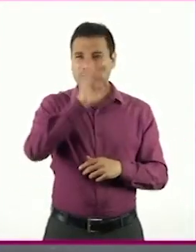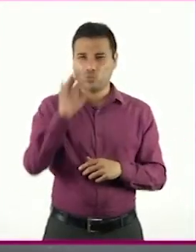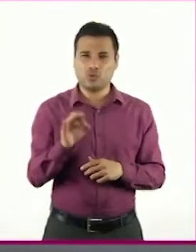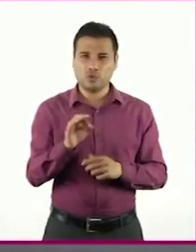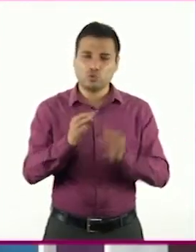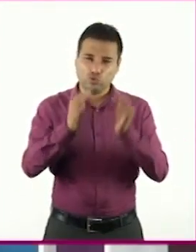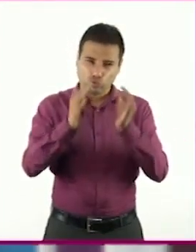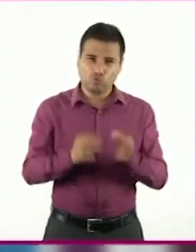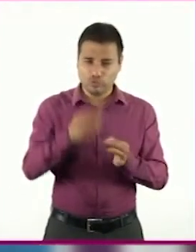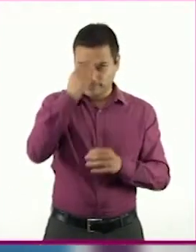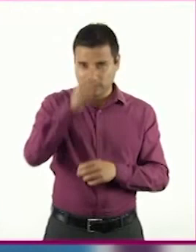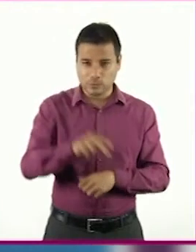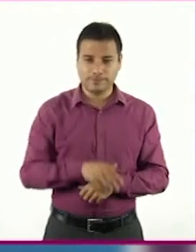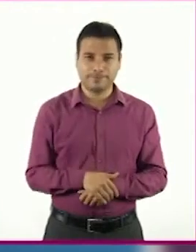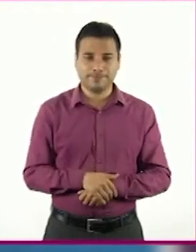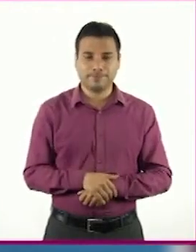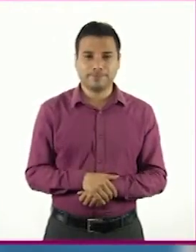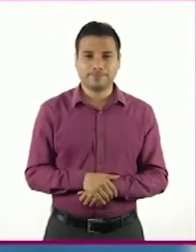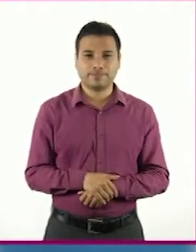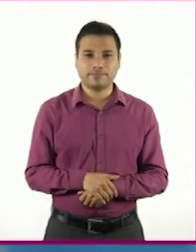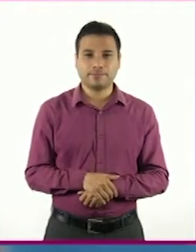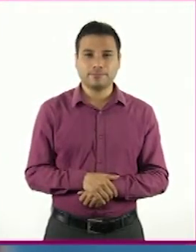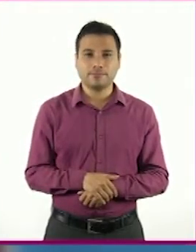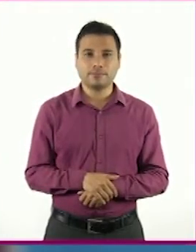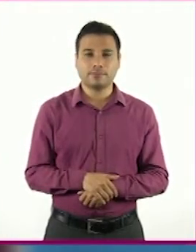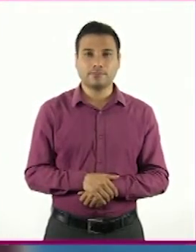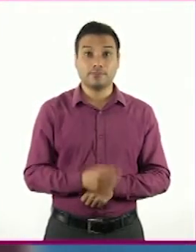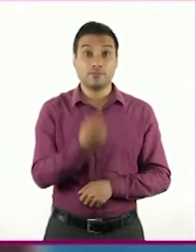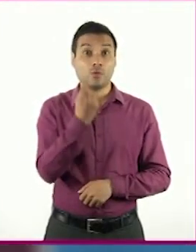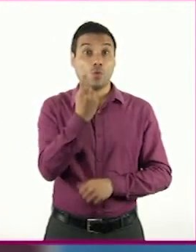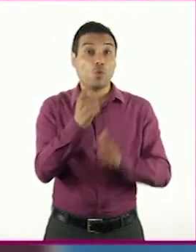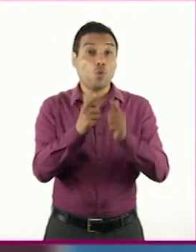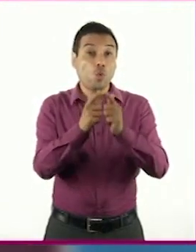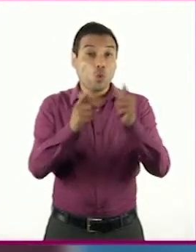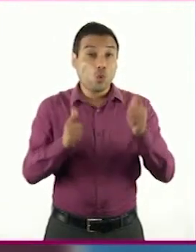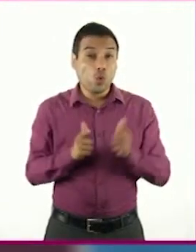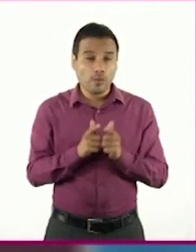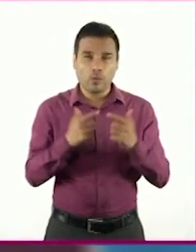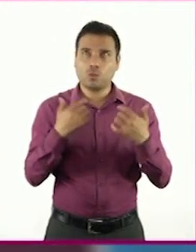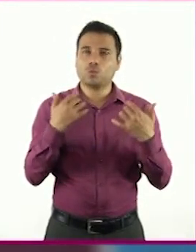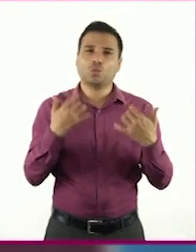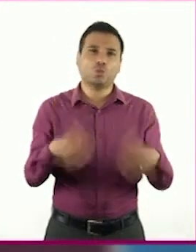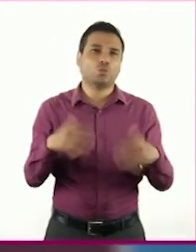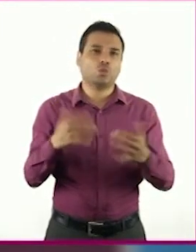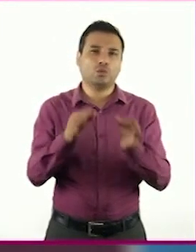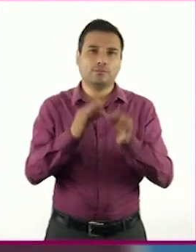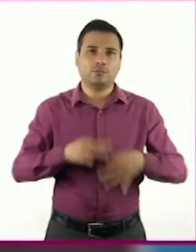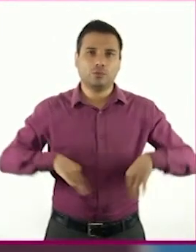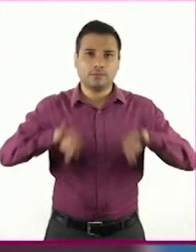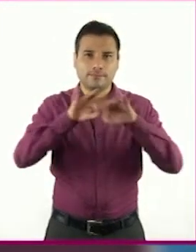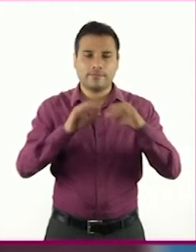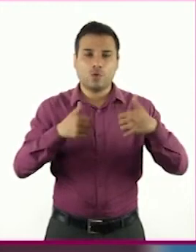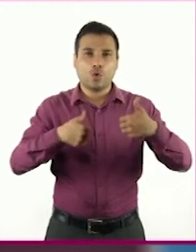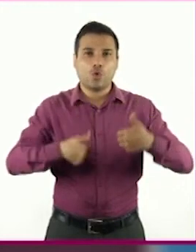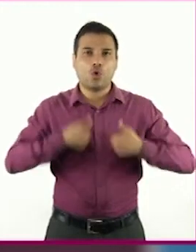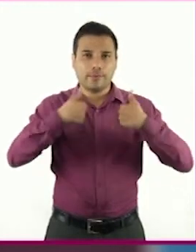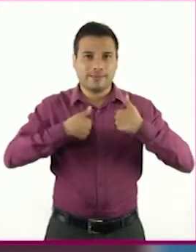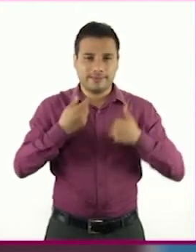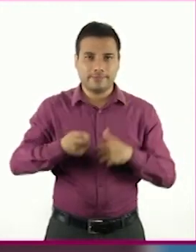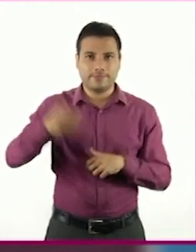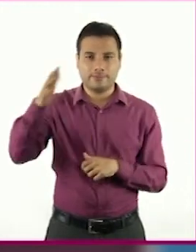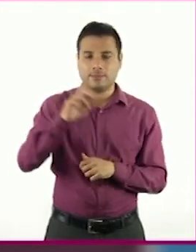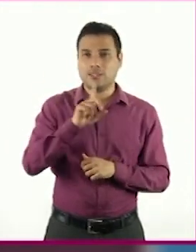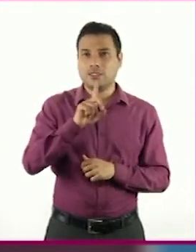origen mexicano. Uno de los movimientos con mayor presencia reciente es el movimiento de jóvenes conocidos como